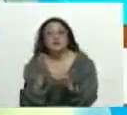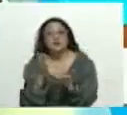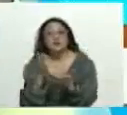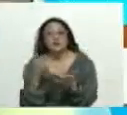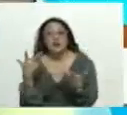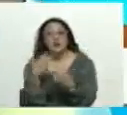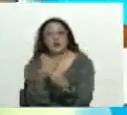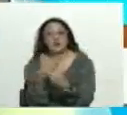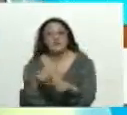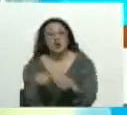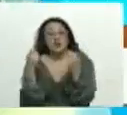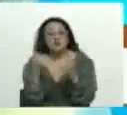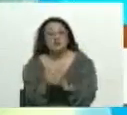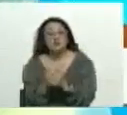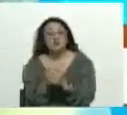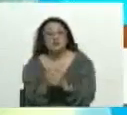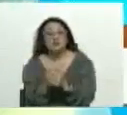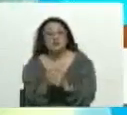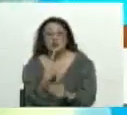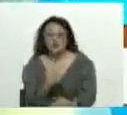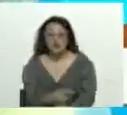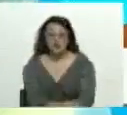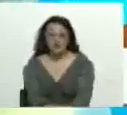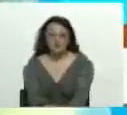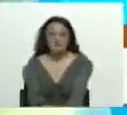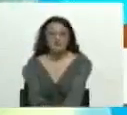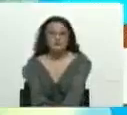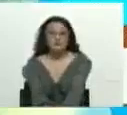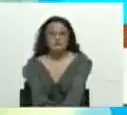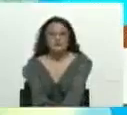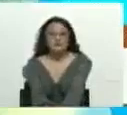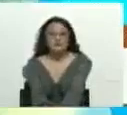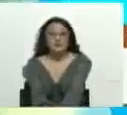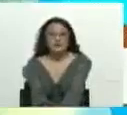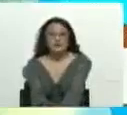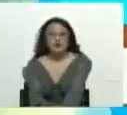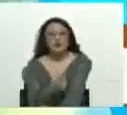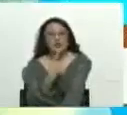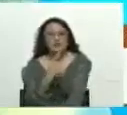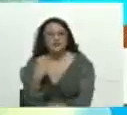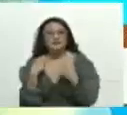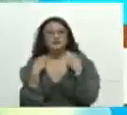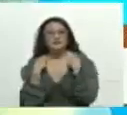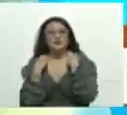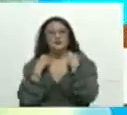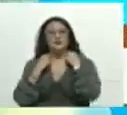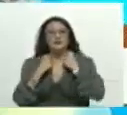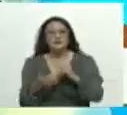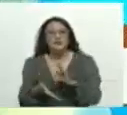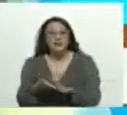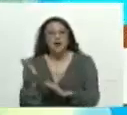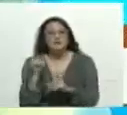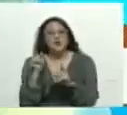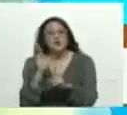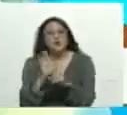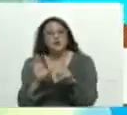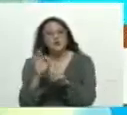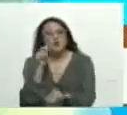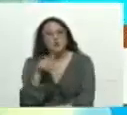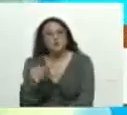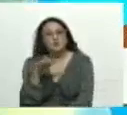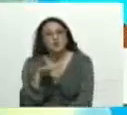y violencia lo han demostrado nos dicen abiertamente vamos a por la cultura de los pueblos